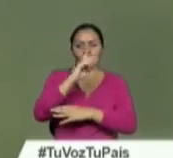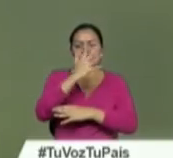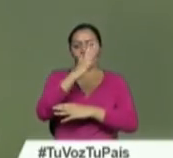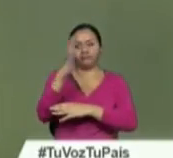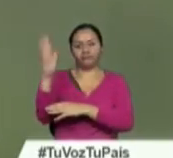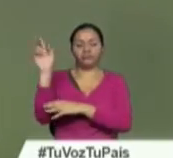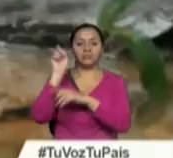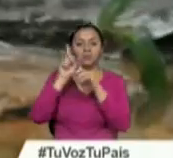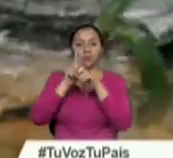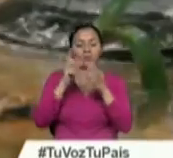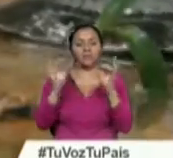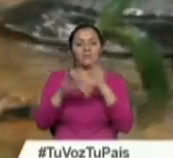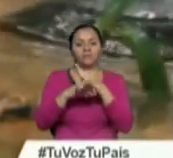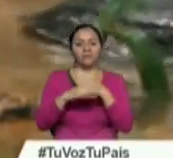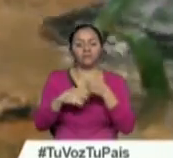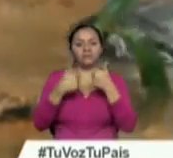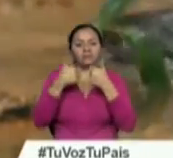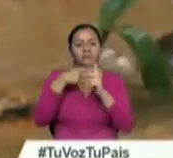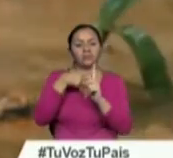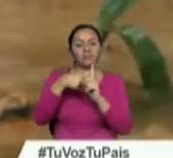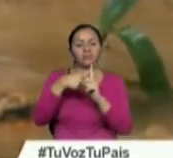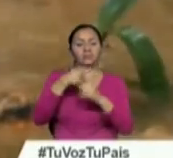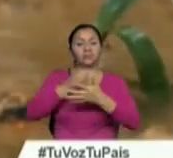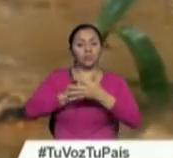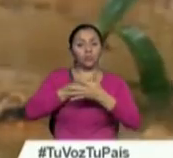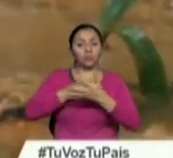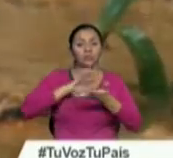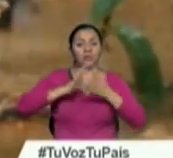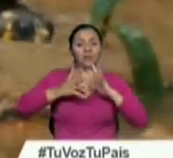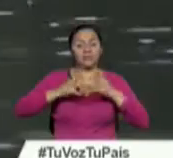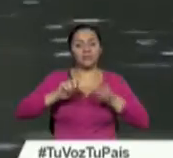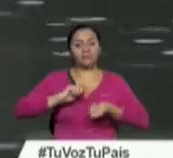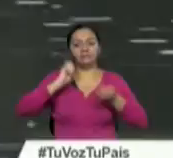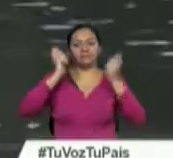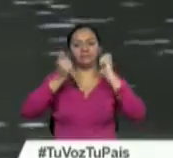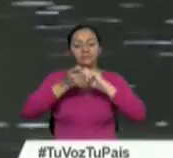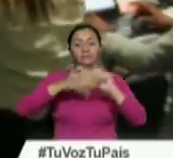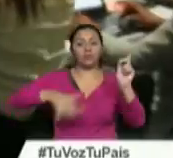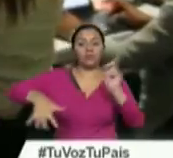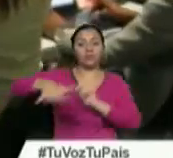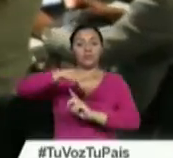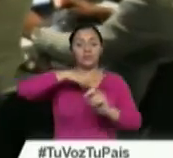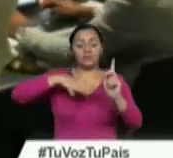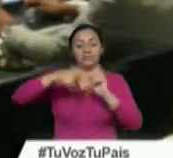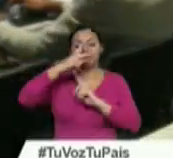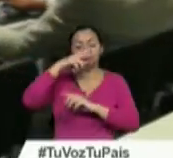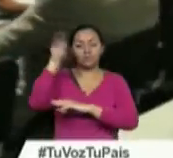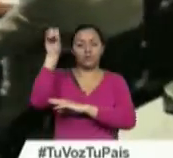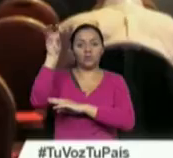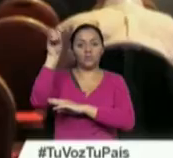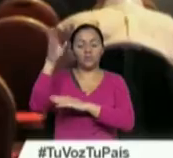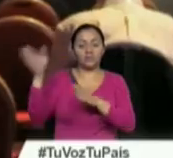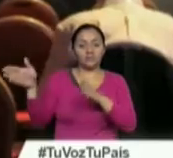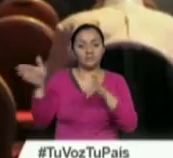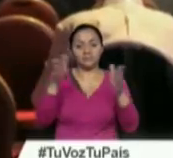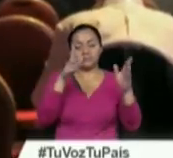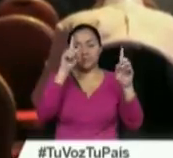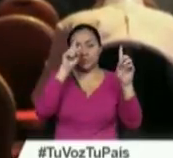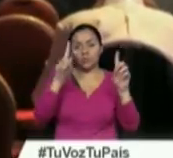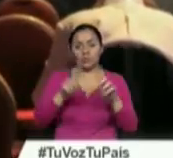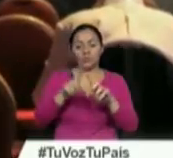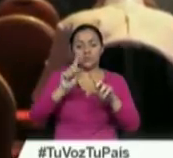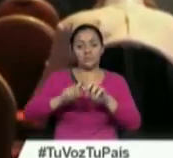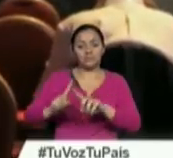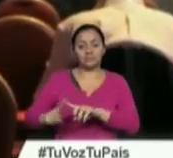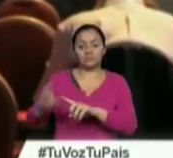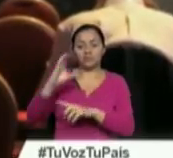cumplen una función vital dentro de la lucha contra el cambio climático. En este contexto, durante la conferencia de las partes del Convenio de